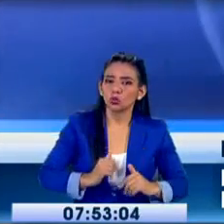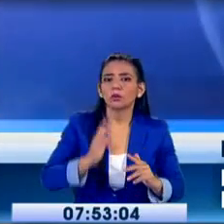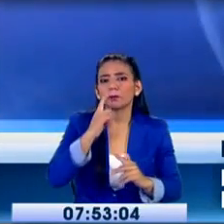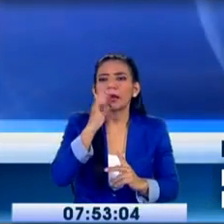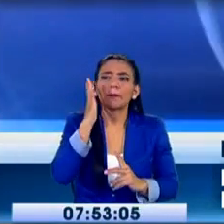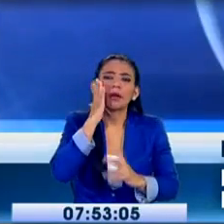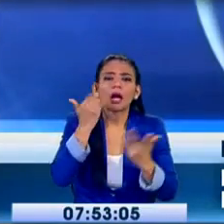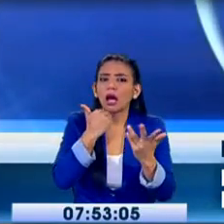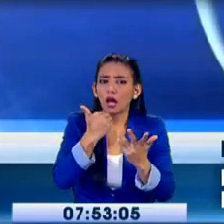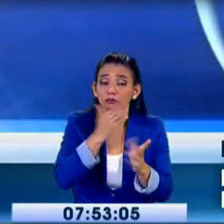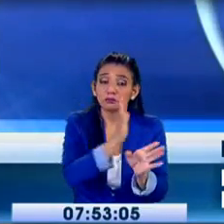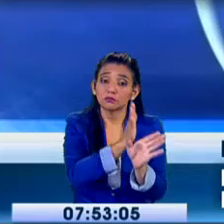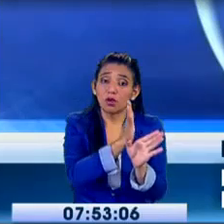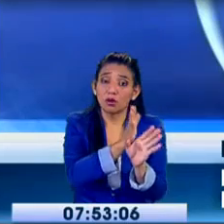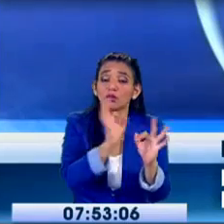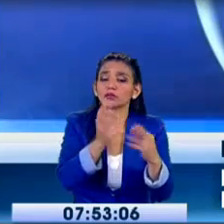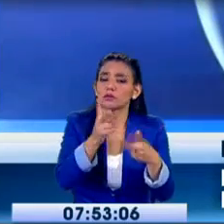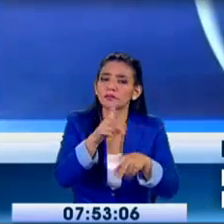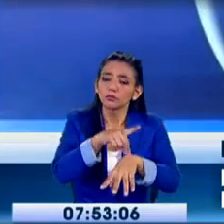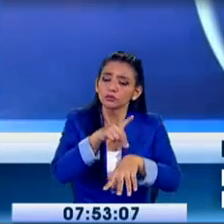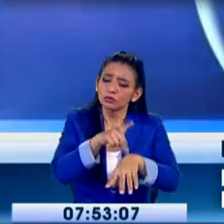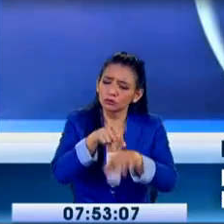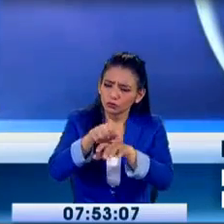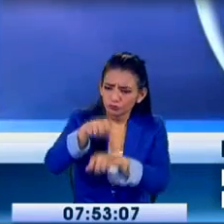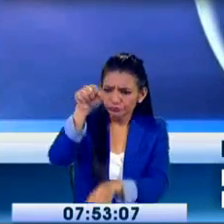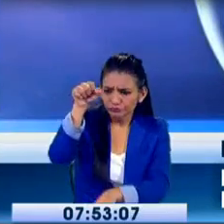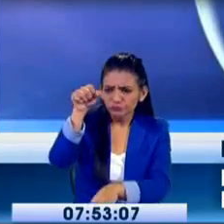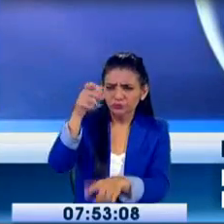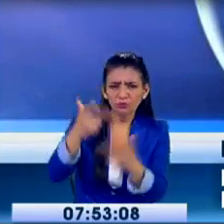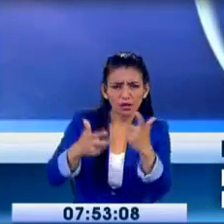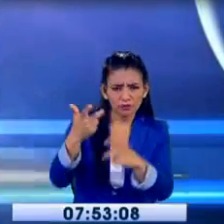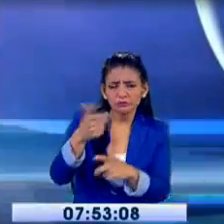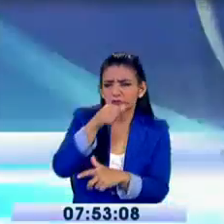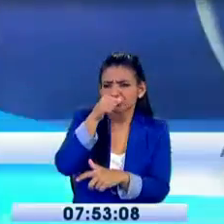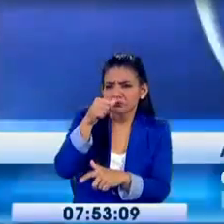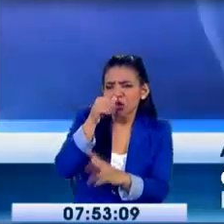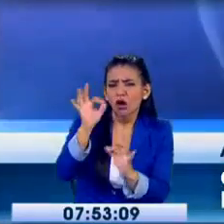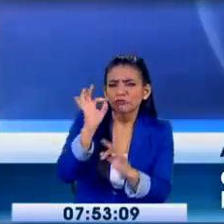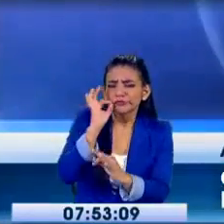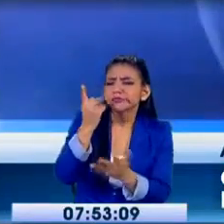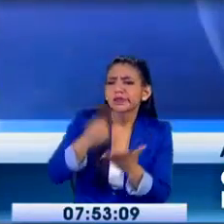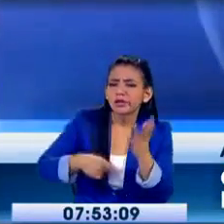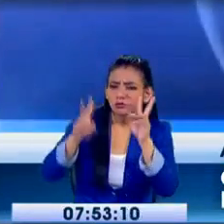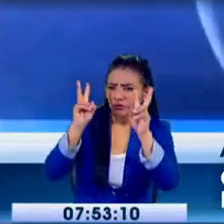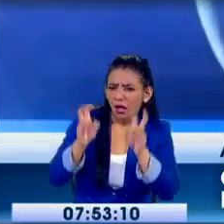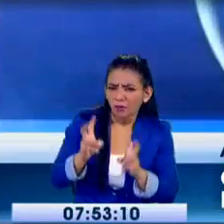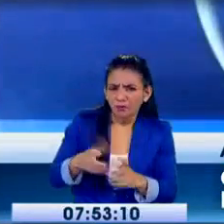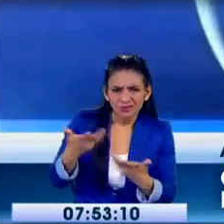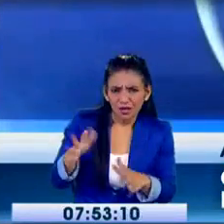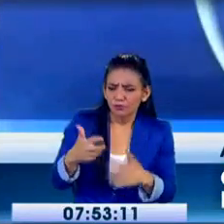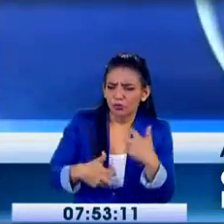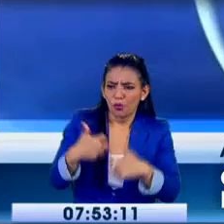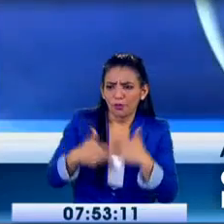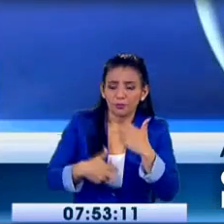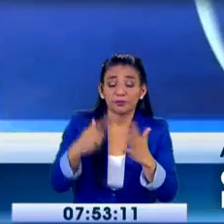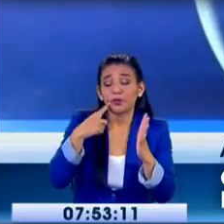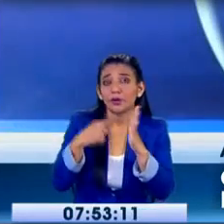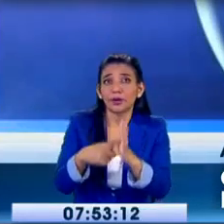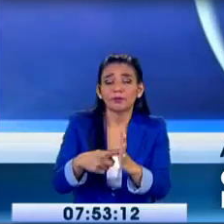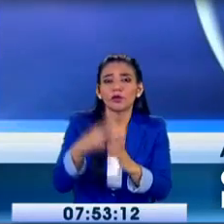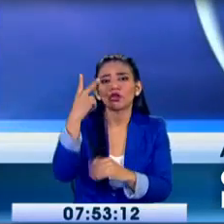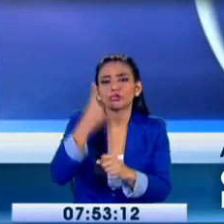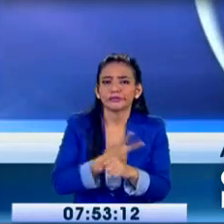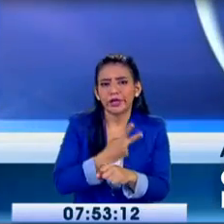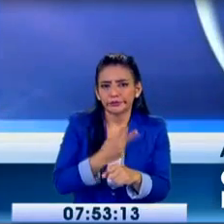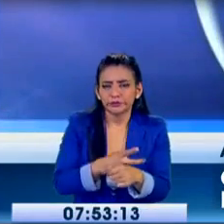El psicólogo y el médico identifican que es un consumo problemático. Una persona que tiene un consumo problemático consume dos